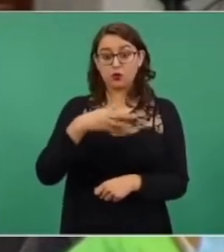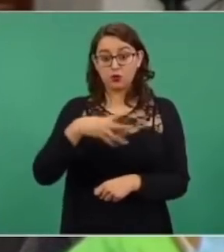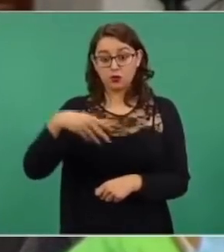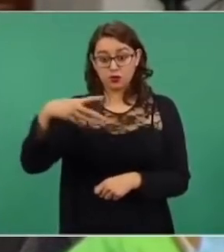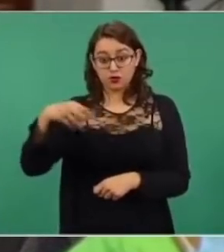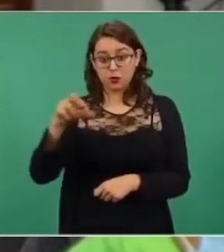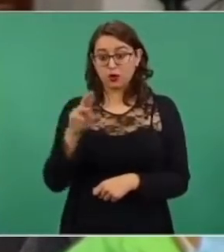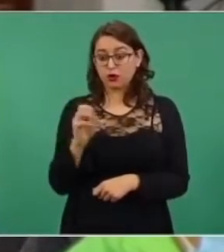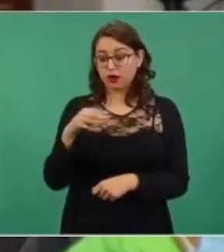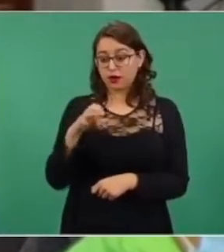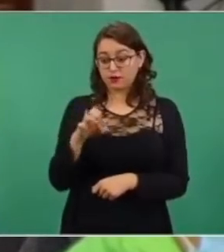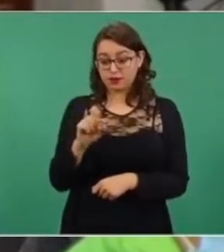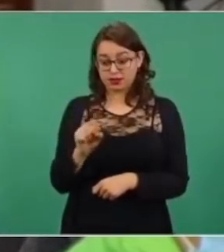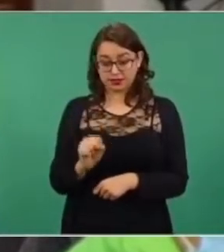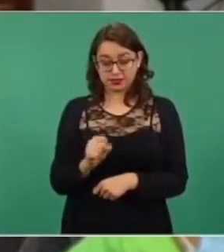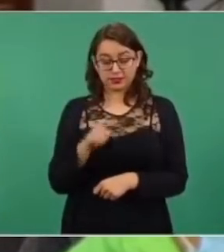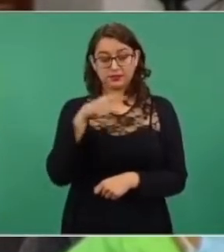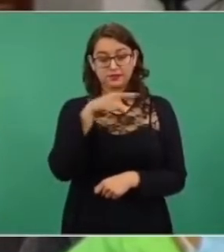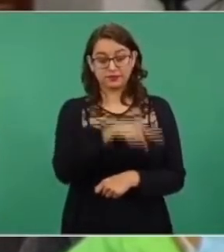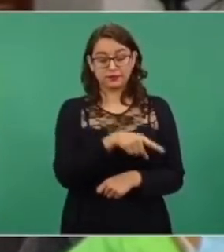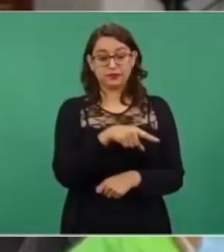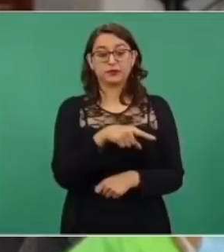pasadas elecciones ganó